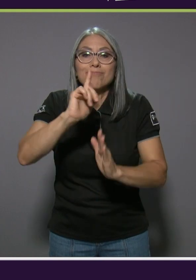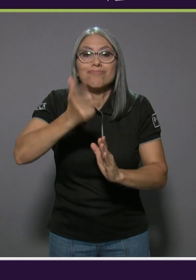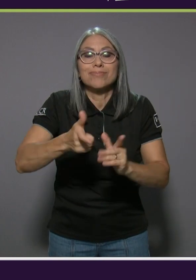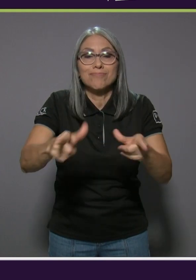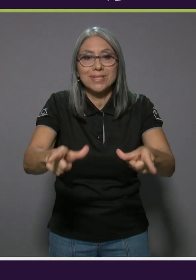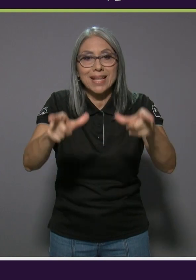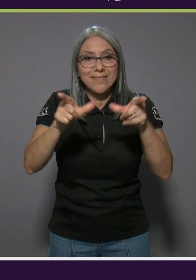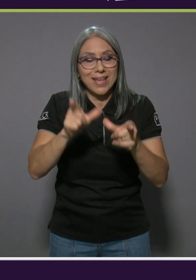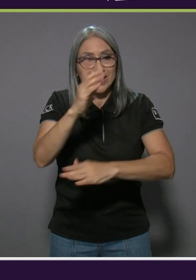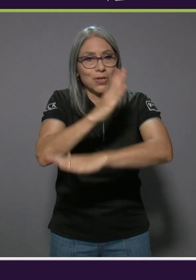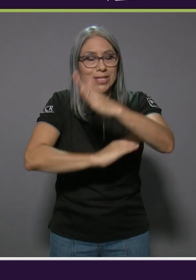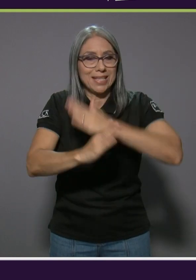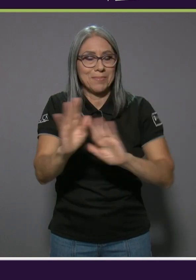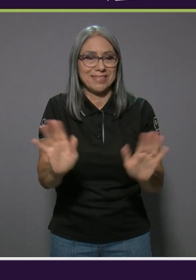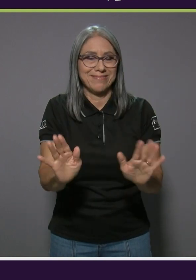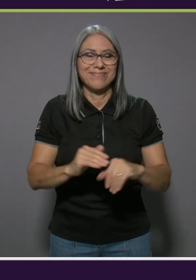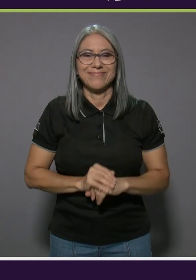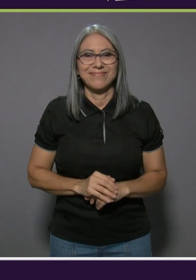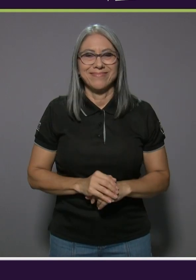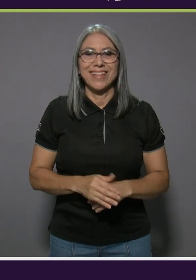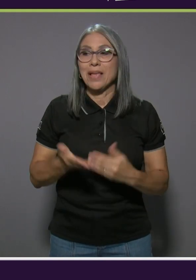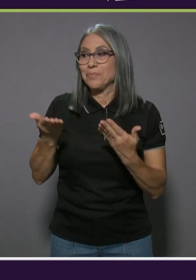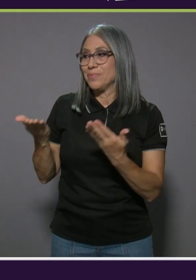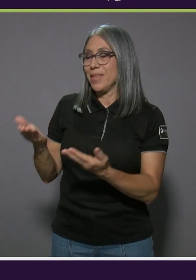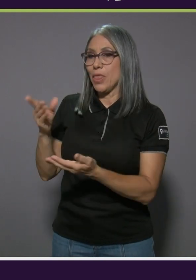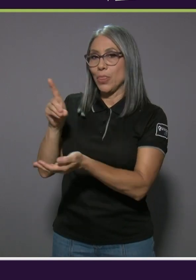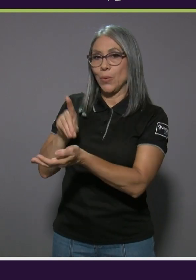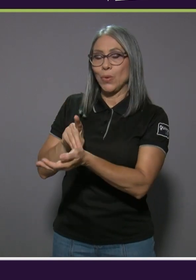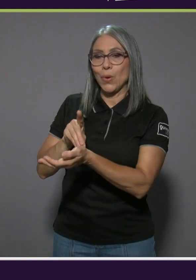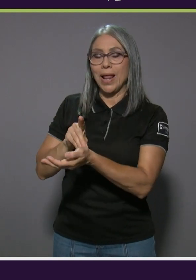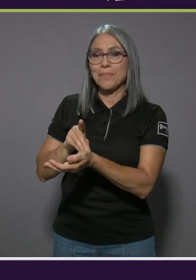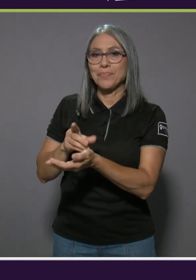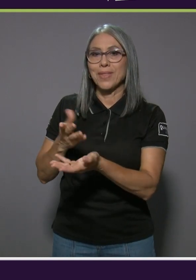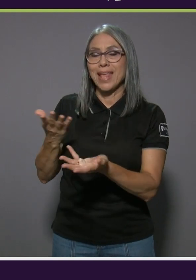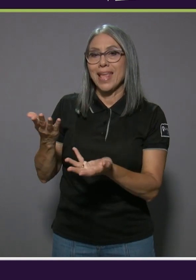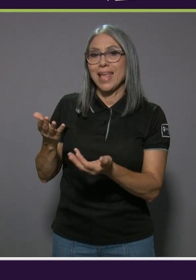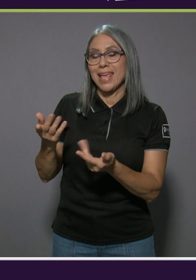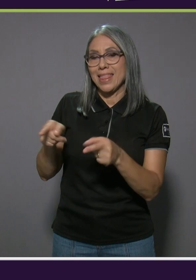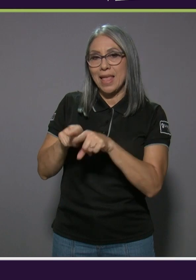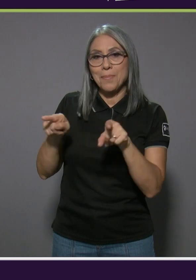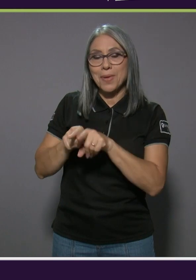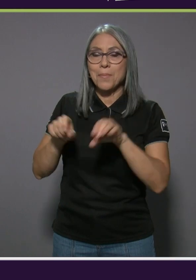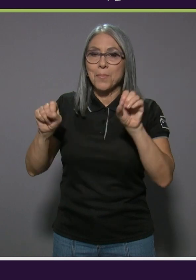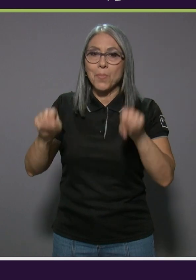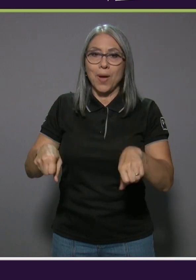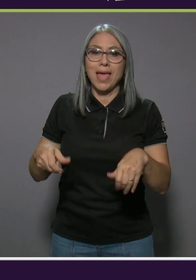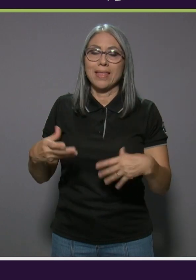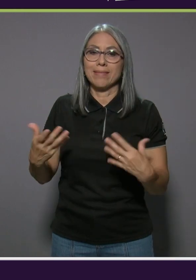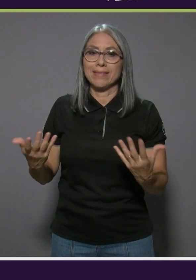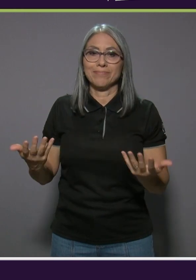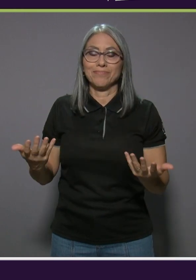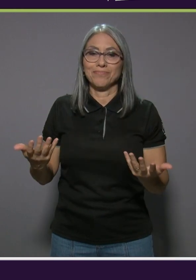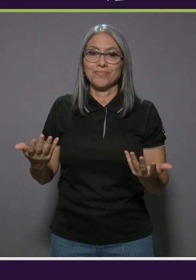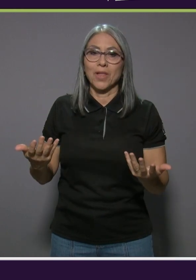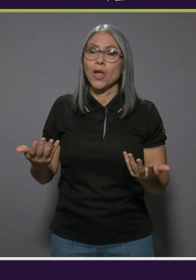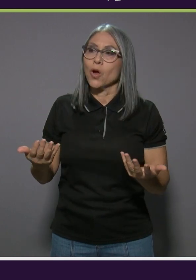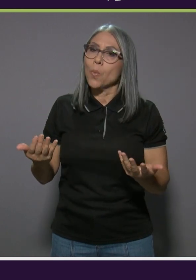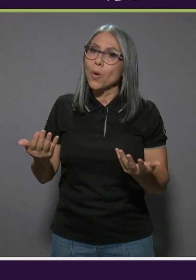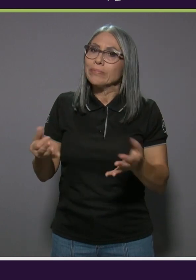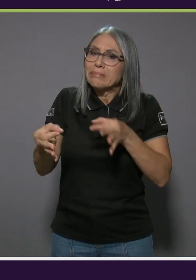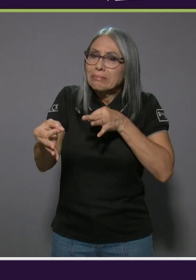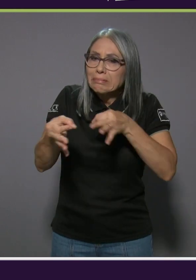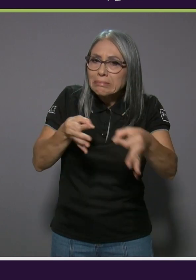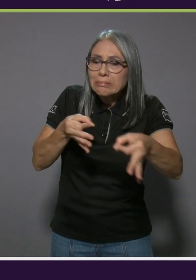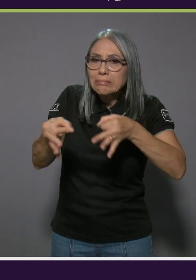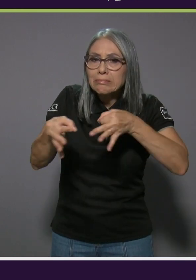de la certificación. Y bueno, nos acompaña la doctora, que nos puede también dar como luces,